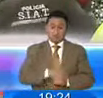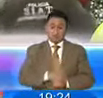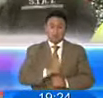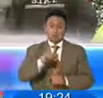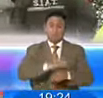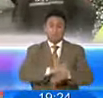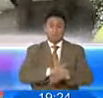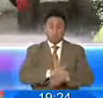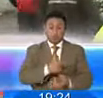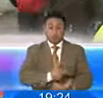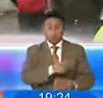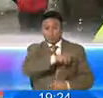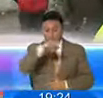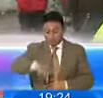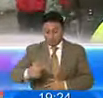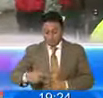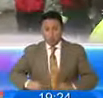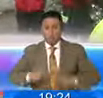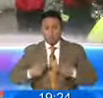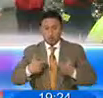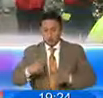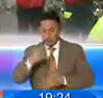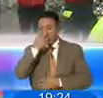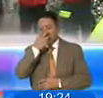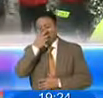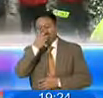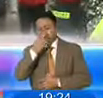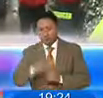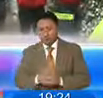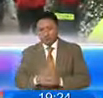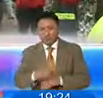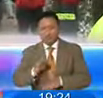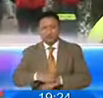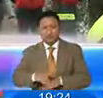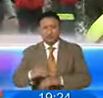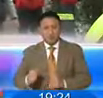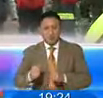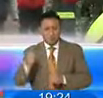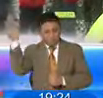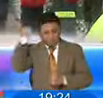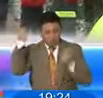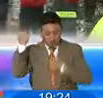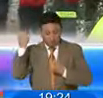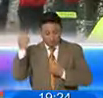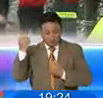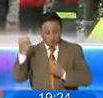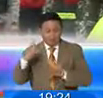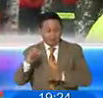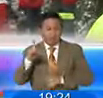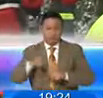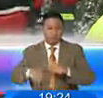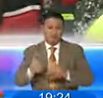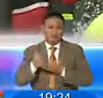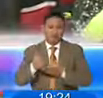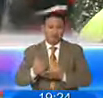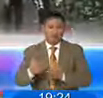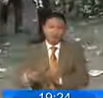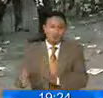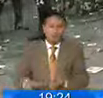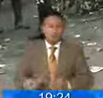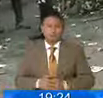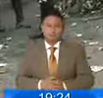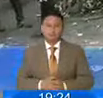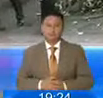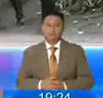paramédicos del cuerpo de bomberos lo estabilizaron, sin embargo, por las lesiones que tuvo, pese a los esfuerzos, falleció.